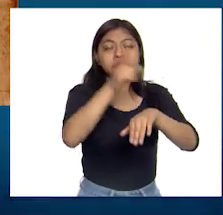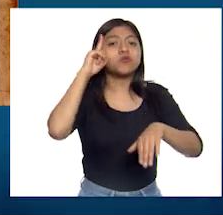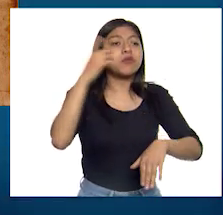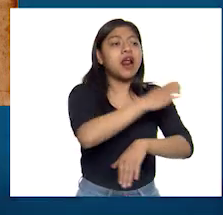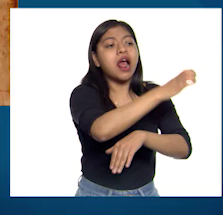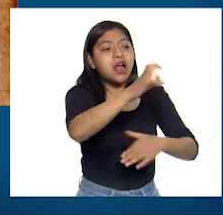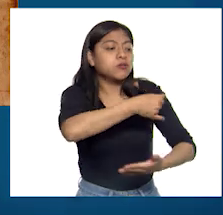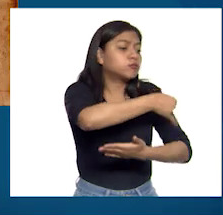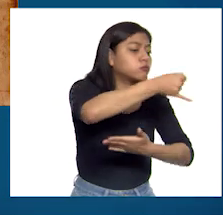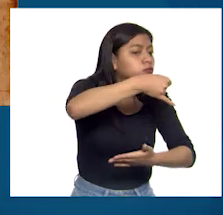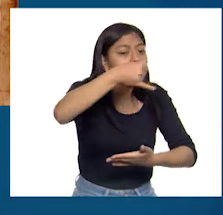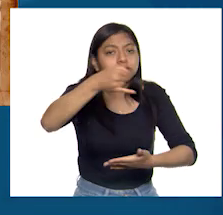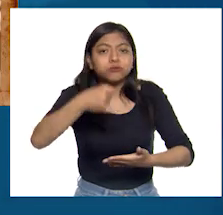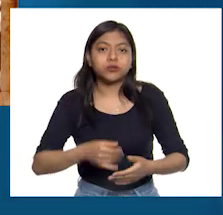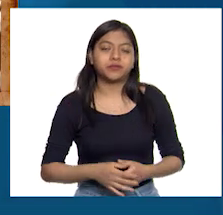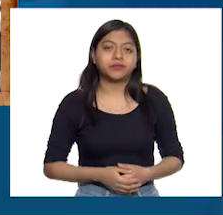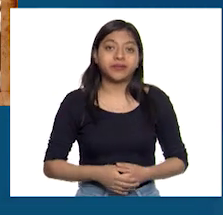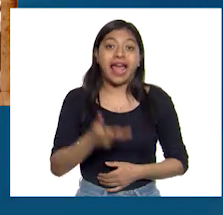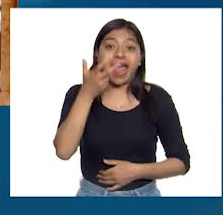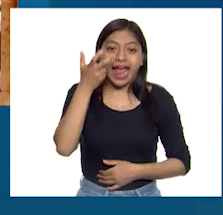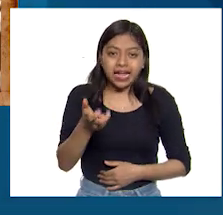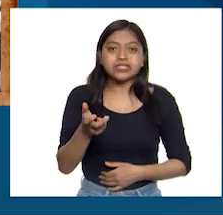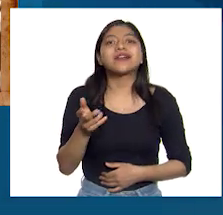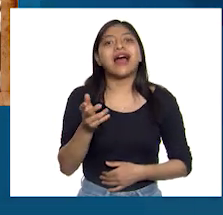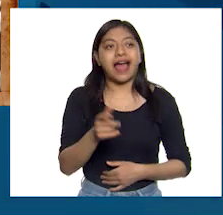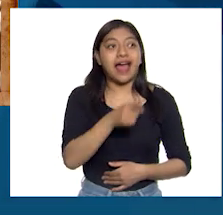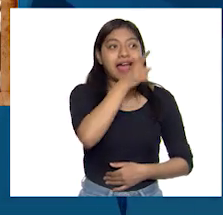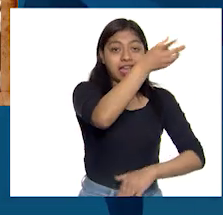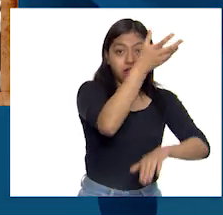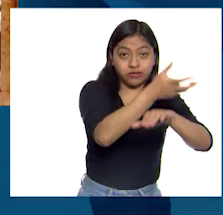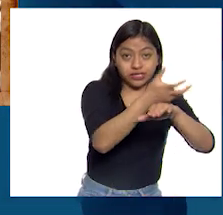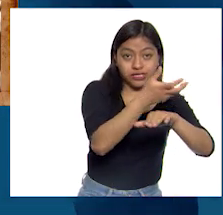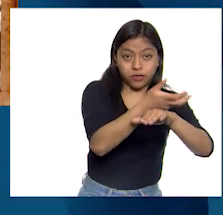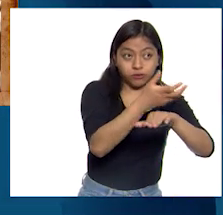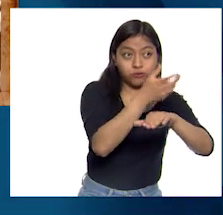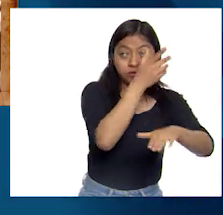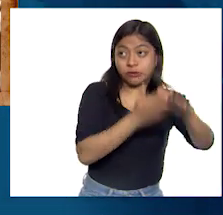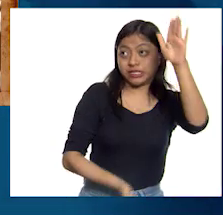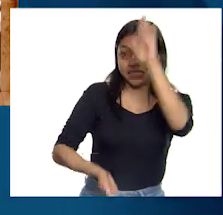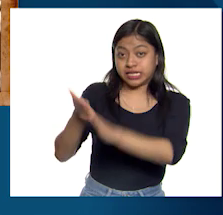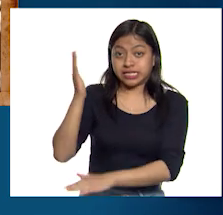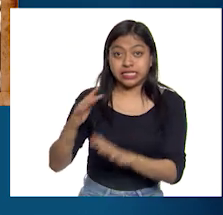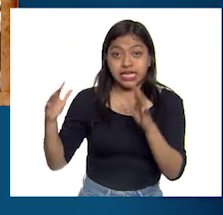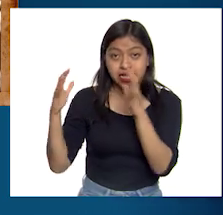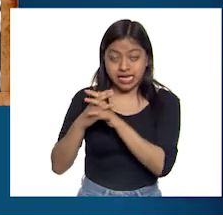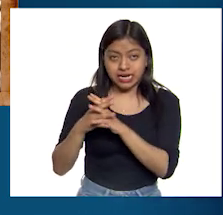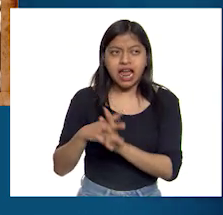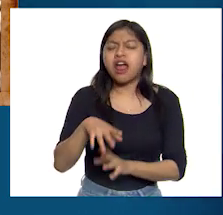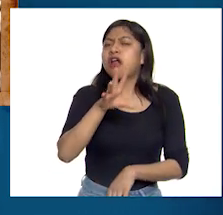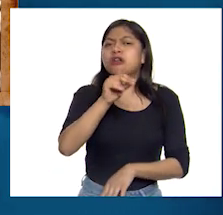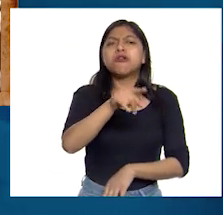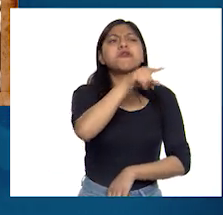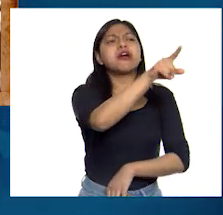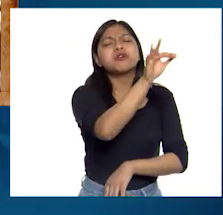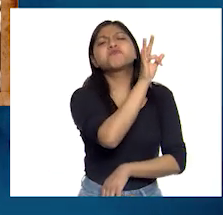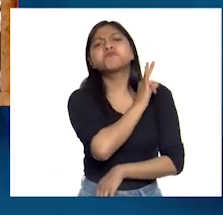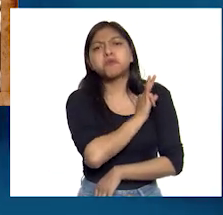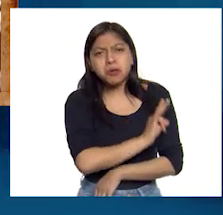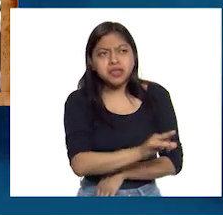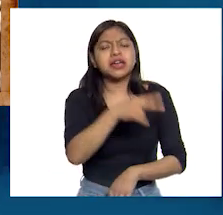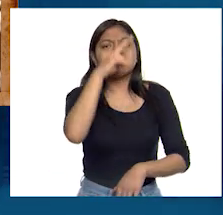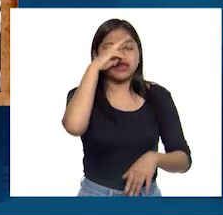vigente hasta 1964. ¿En qué consistió este acuerdo? Pues mira, fue un acuerdo para permitir el